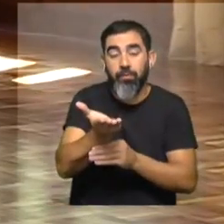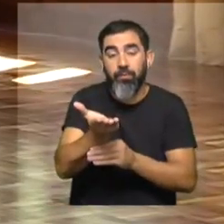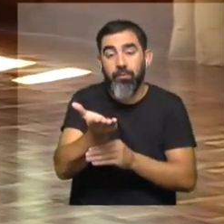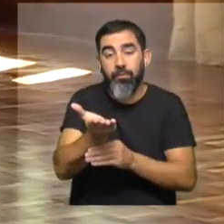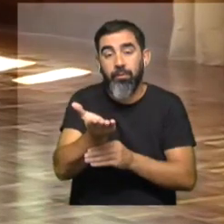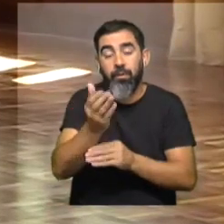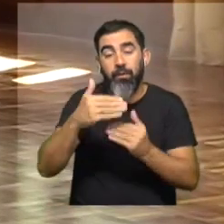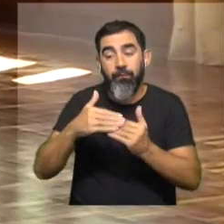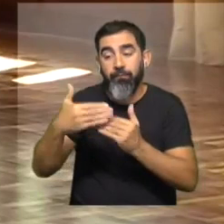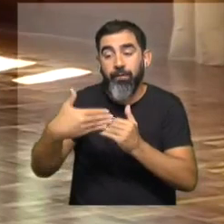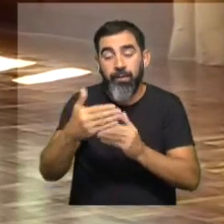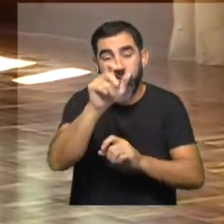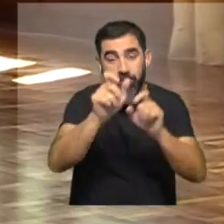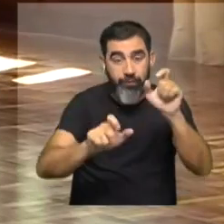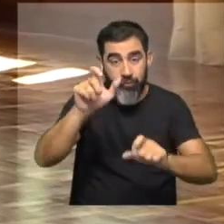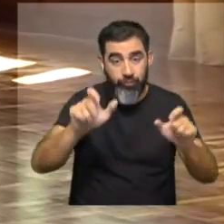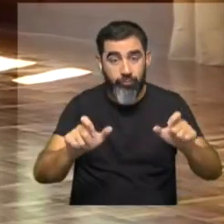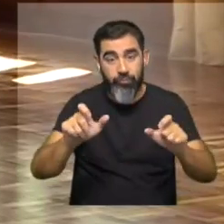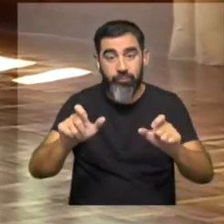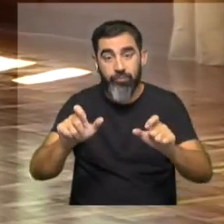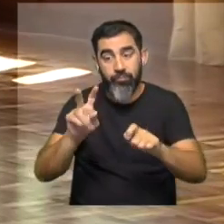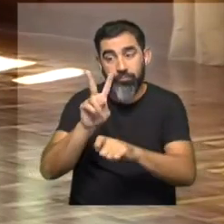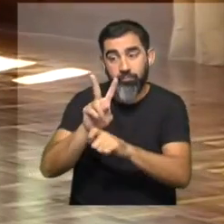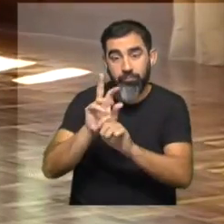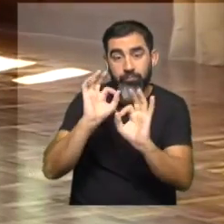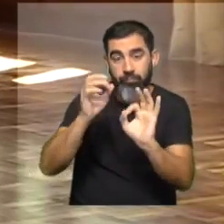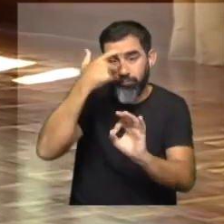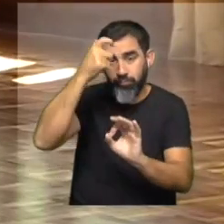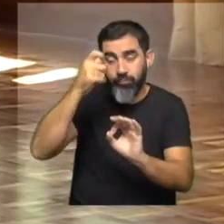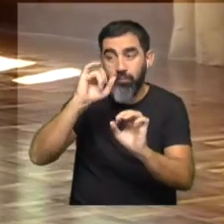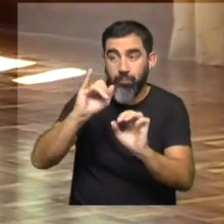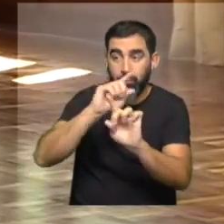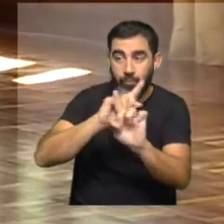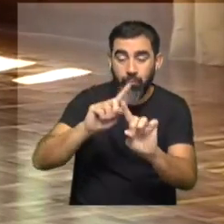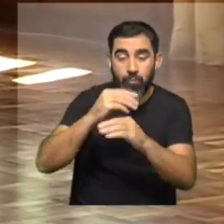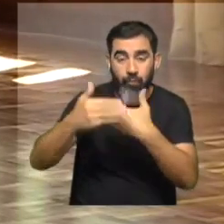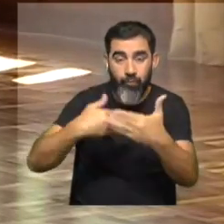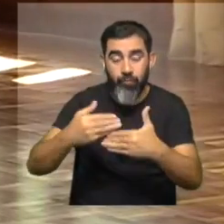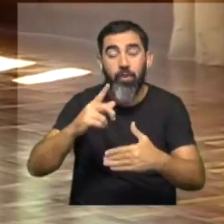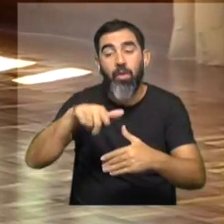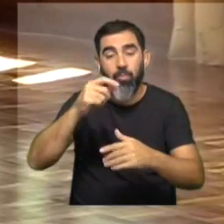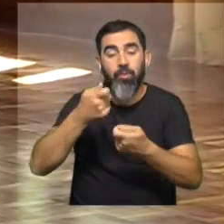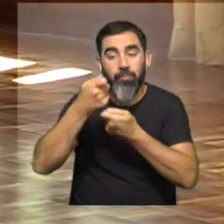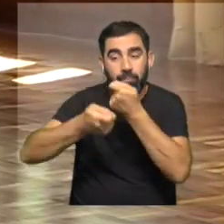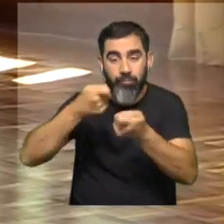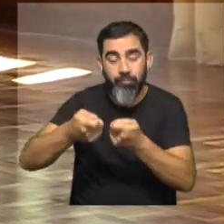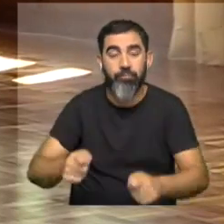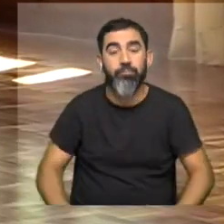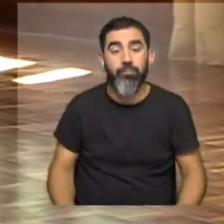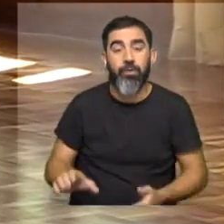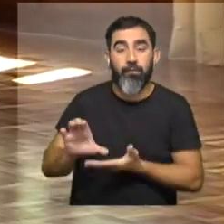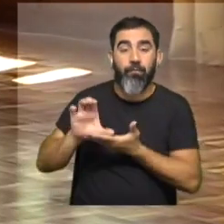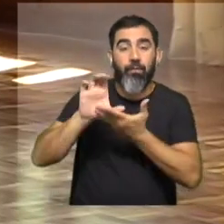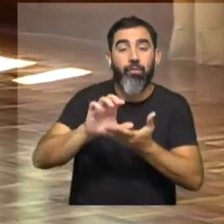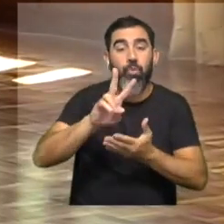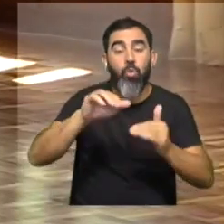a pedido de los vecinos y fueron testeados técnicamente su viabilidad, y a partir de eso se implementarán con una inversión de